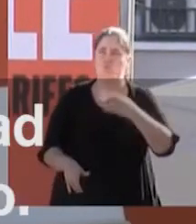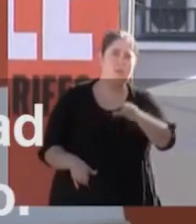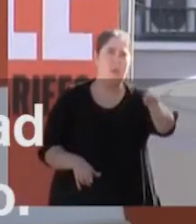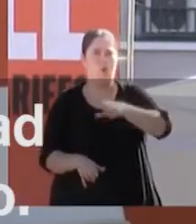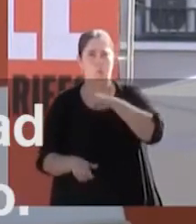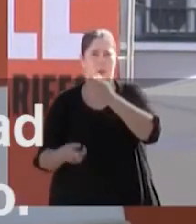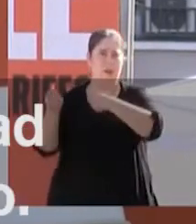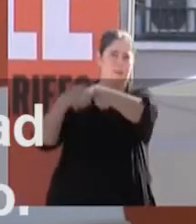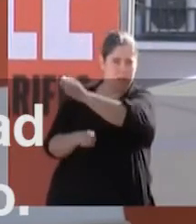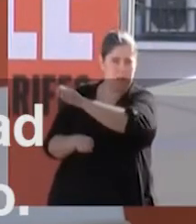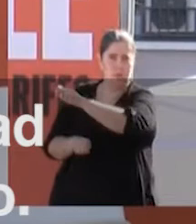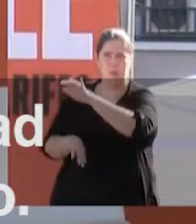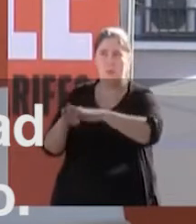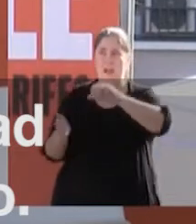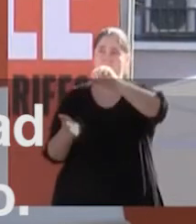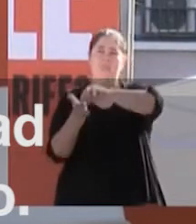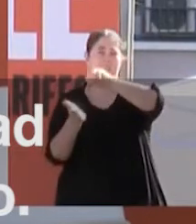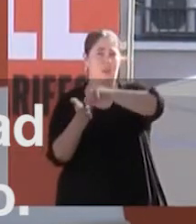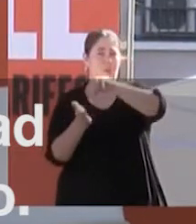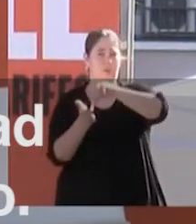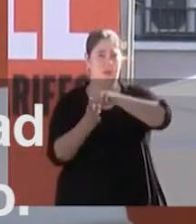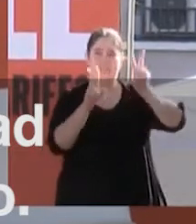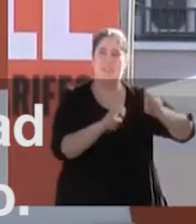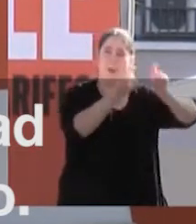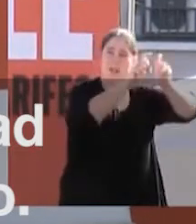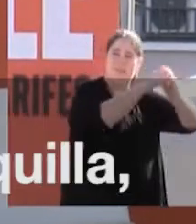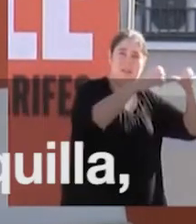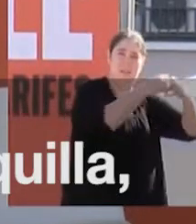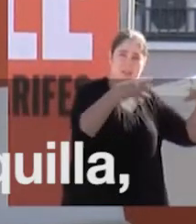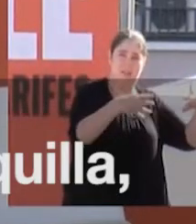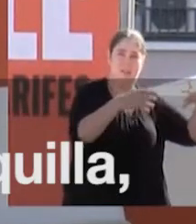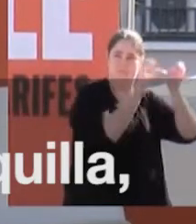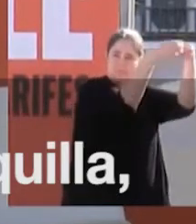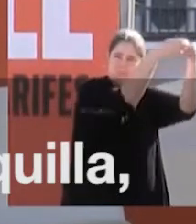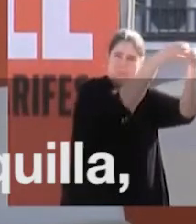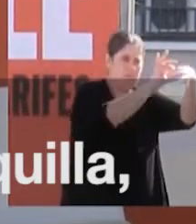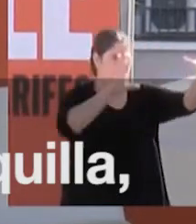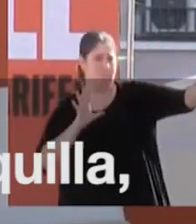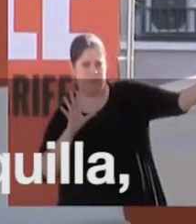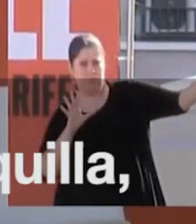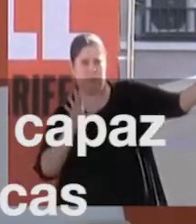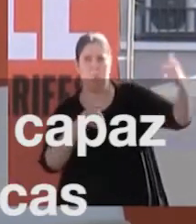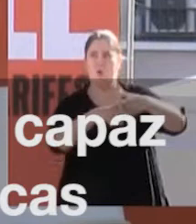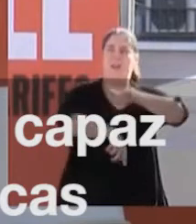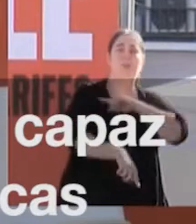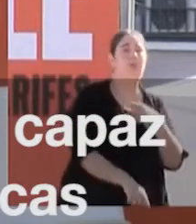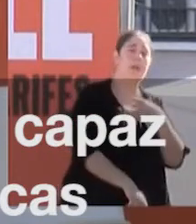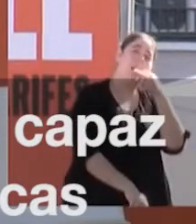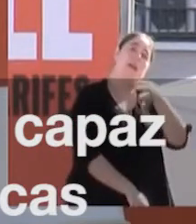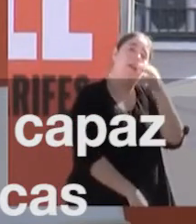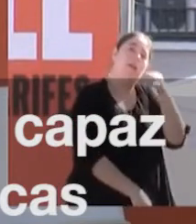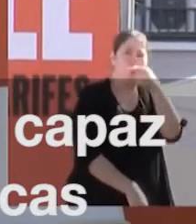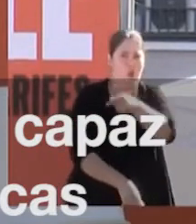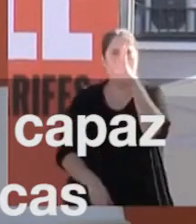desconectando a la ciudad del oligopolio energético frente al radicalismo de boquilla un gobierno